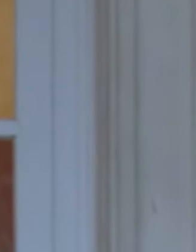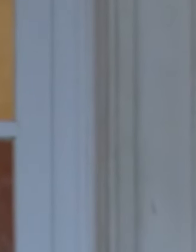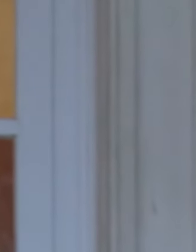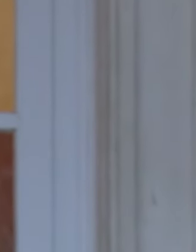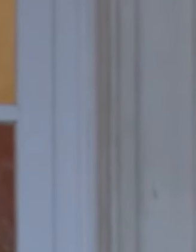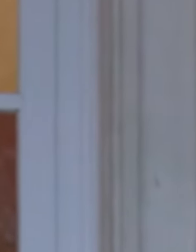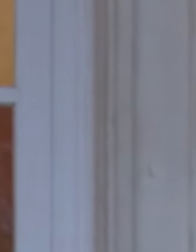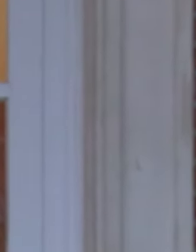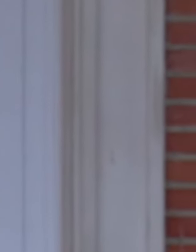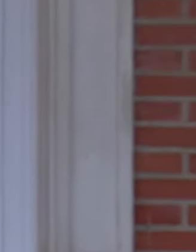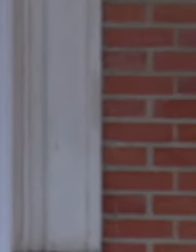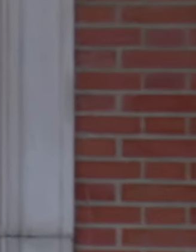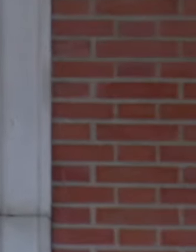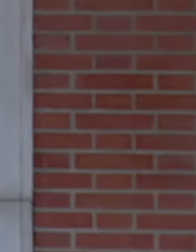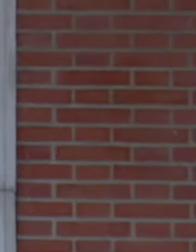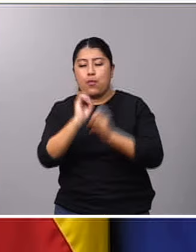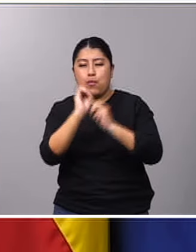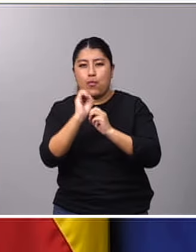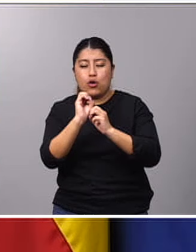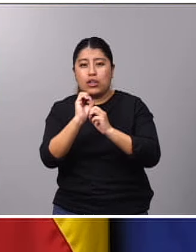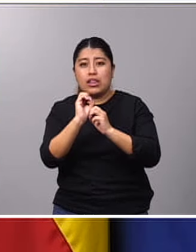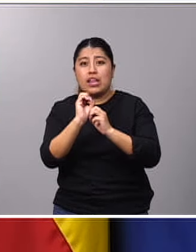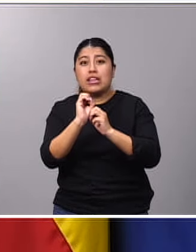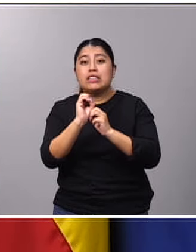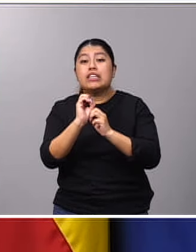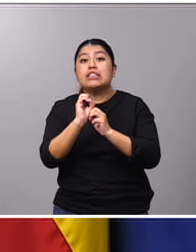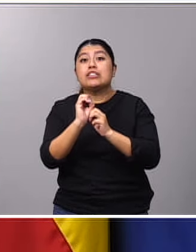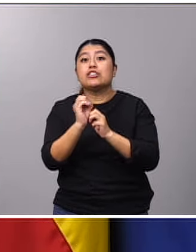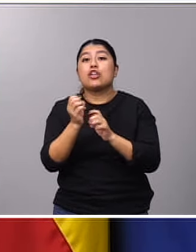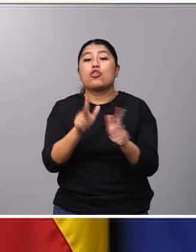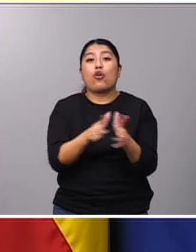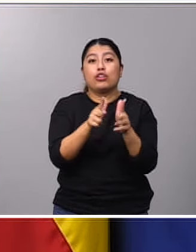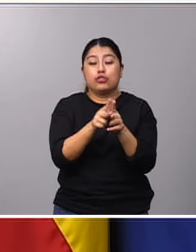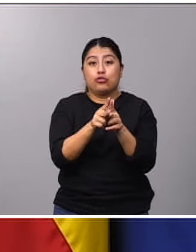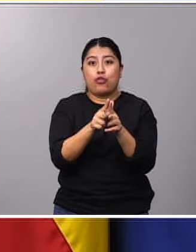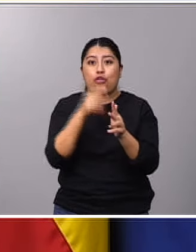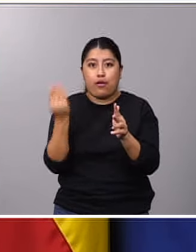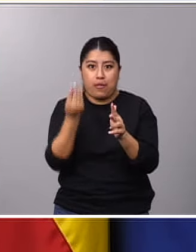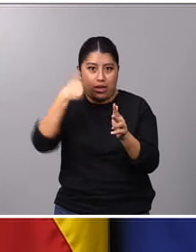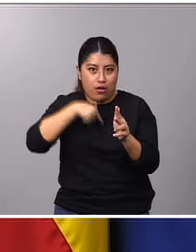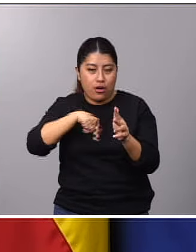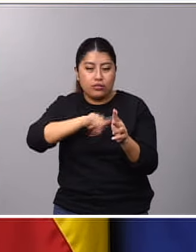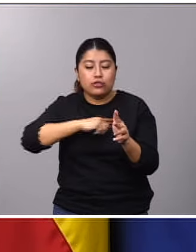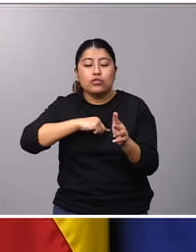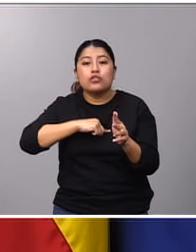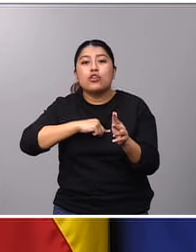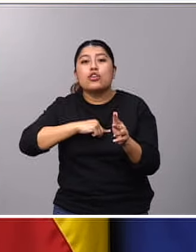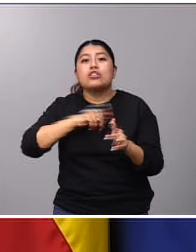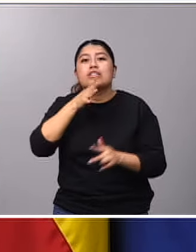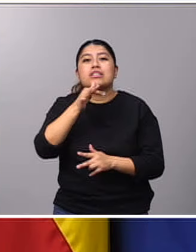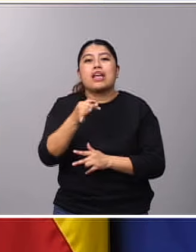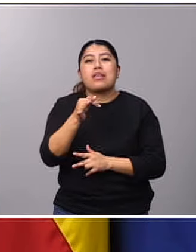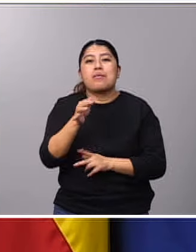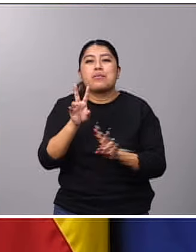para España en el entorno del 2,4, que supera ampliamente la de nuestros principales socios y que incluso llega a triplicar la estimación del